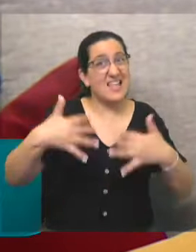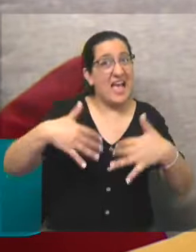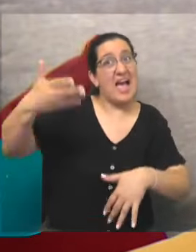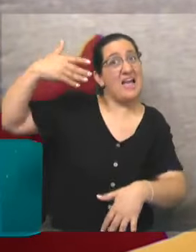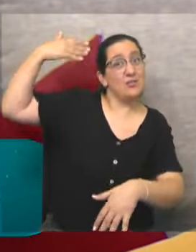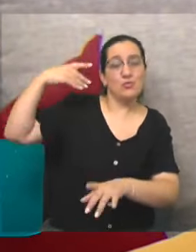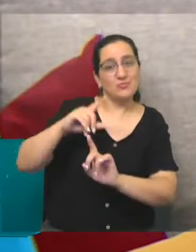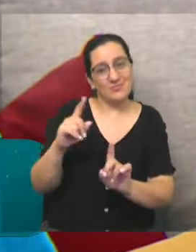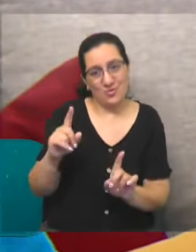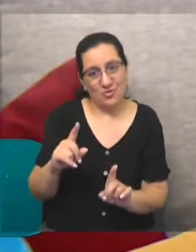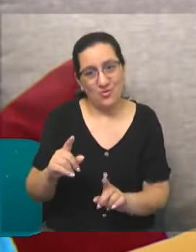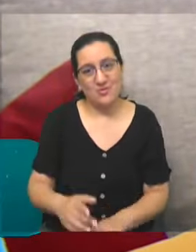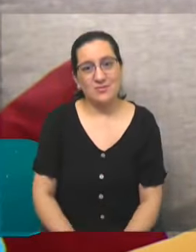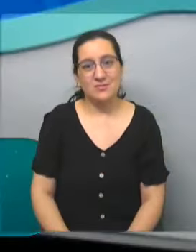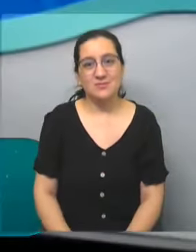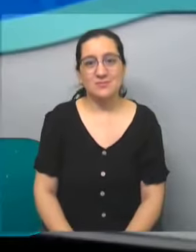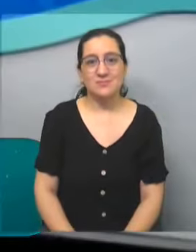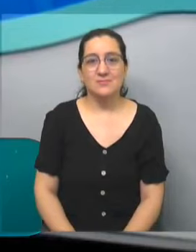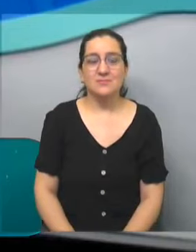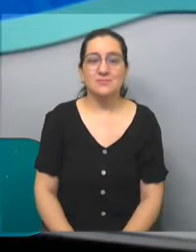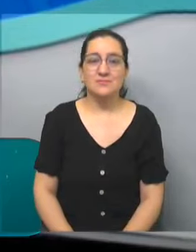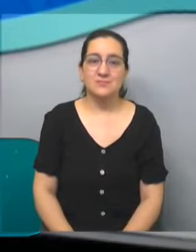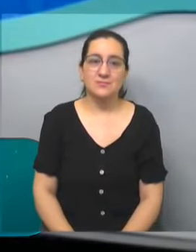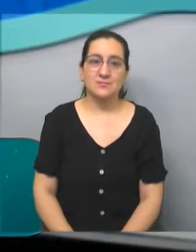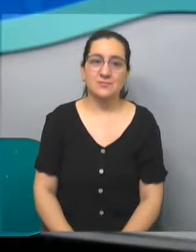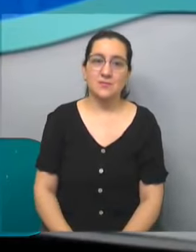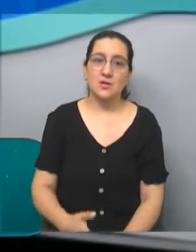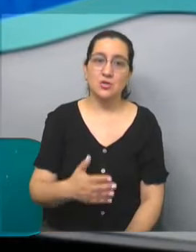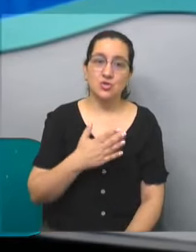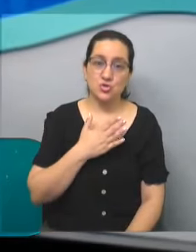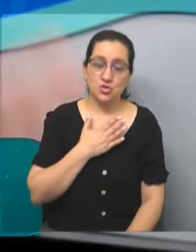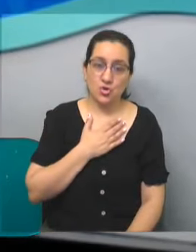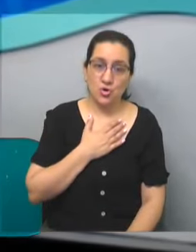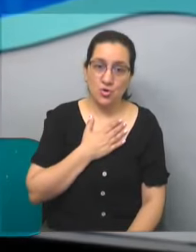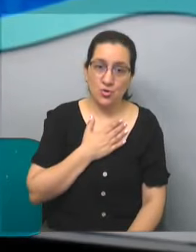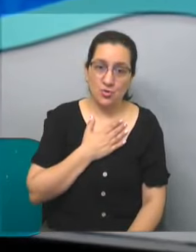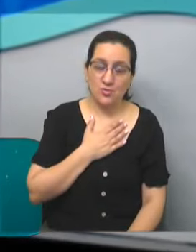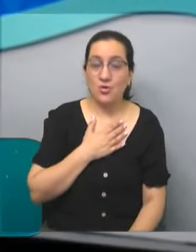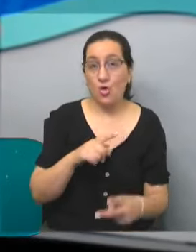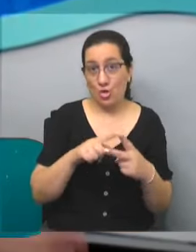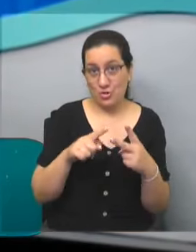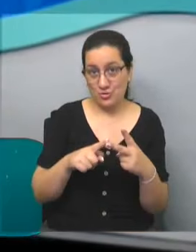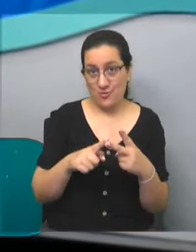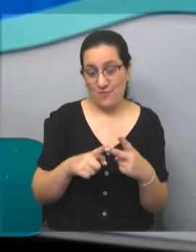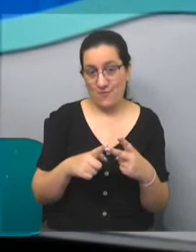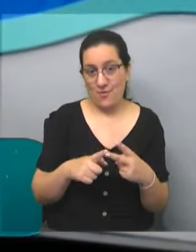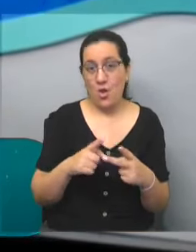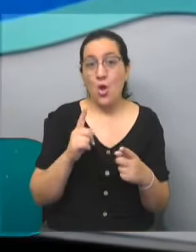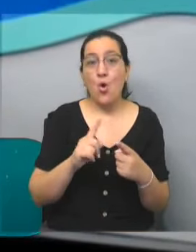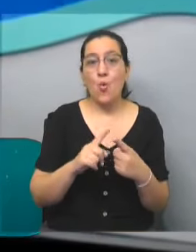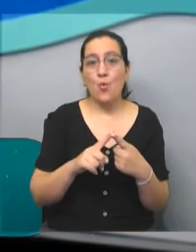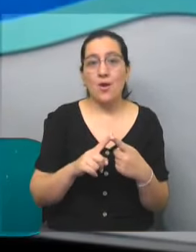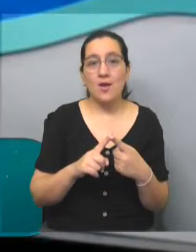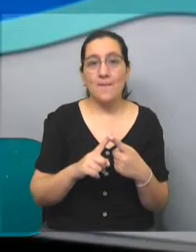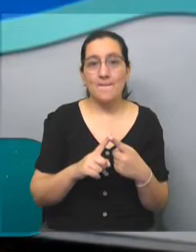recordar que a veces había facultades que no abrían. Ah, exactamente. Yo, tengo dos vocaciones. Una de mis vocaciones